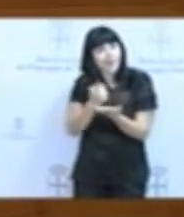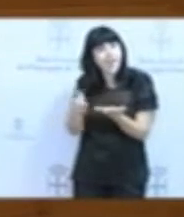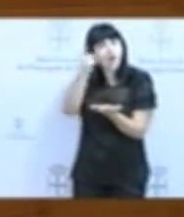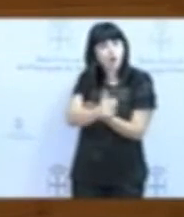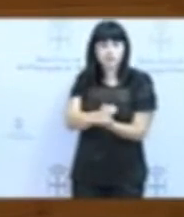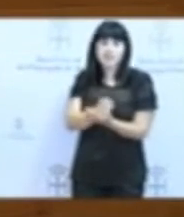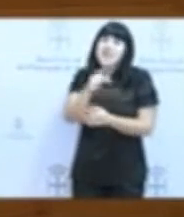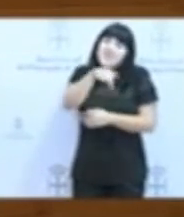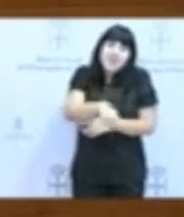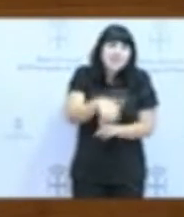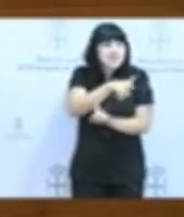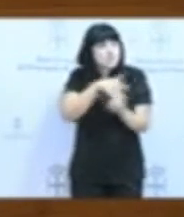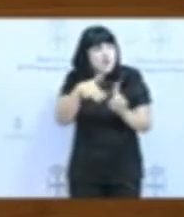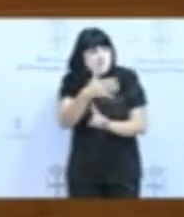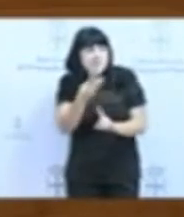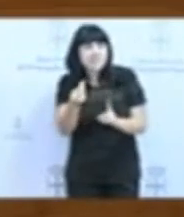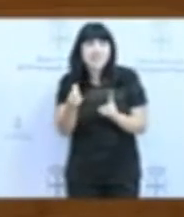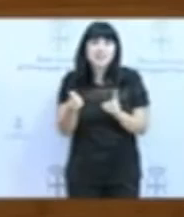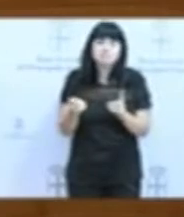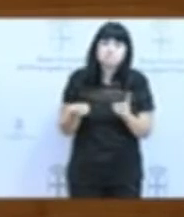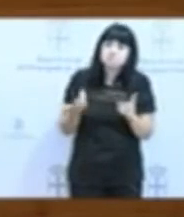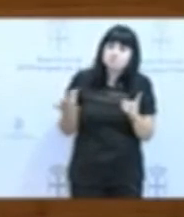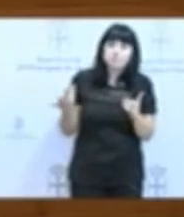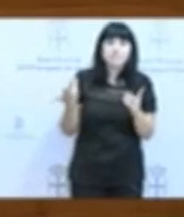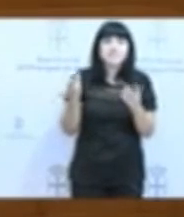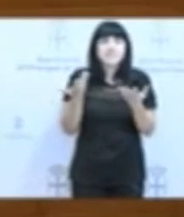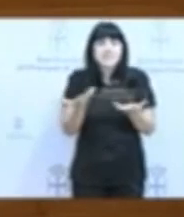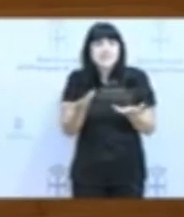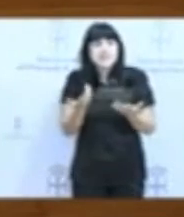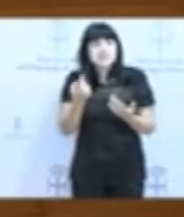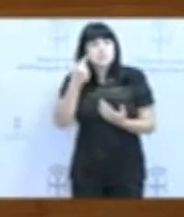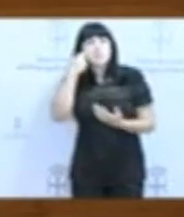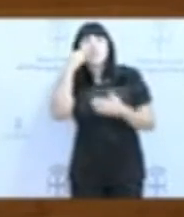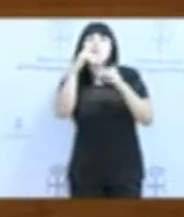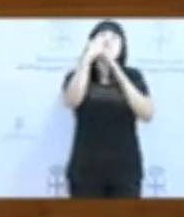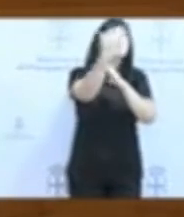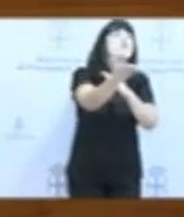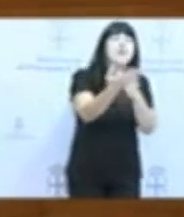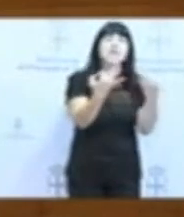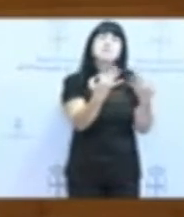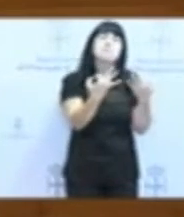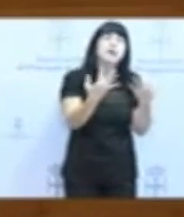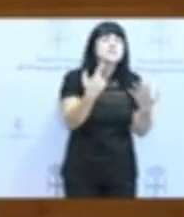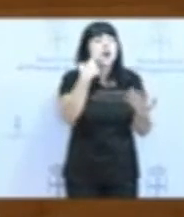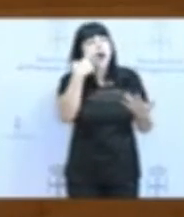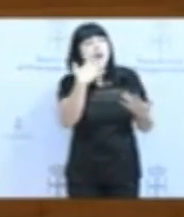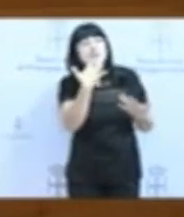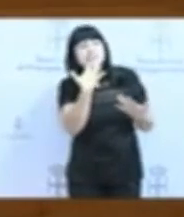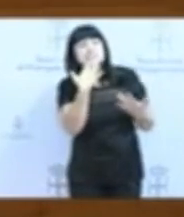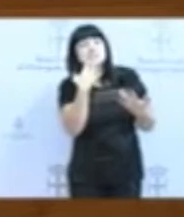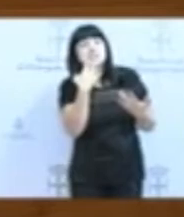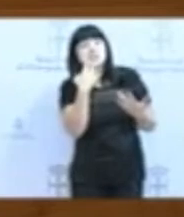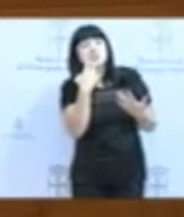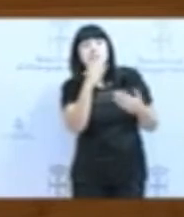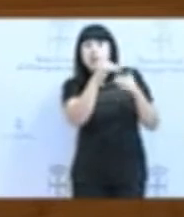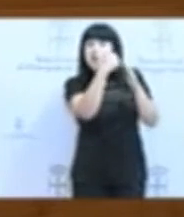también un ambiente en el que se mira a ver lo que pasa en otro lado, a ver si lo que pasa en otro lado resuelve lo que